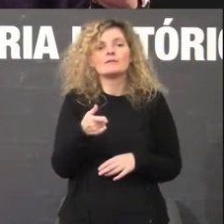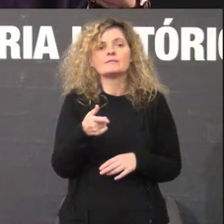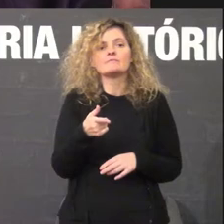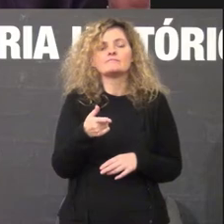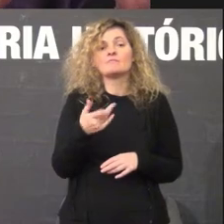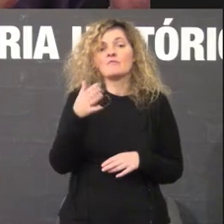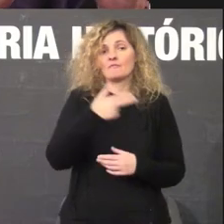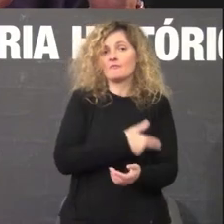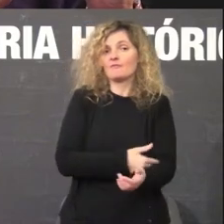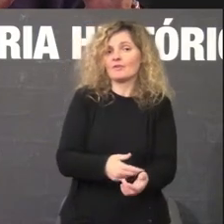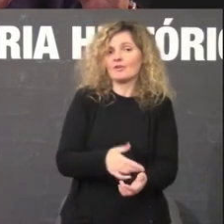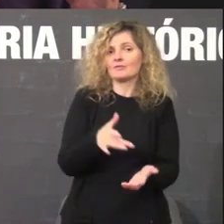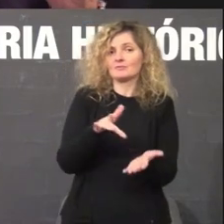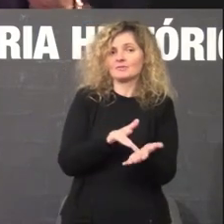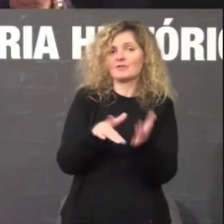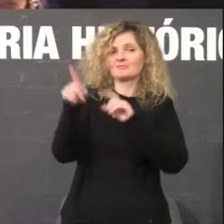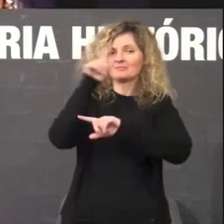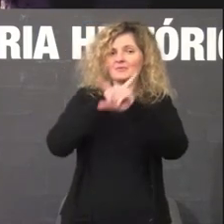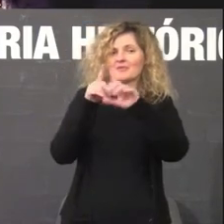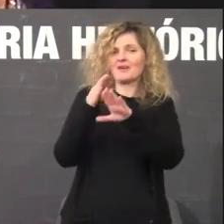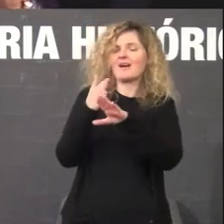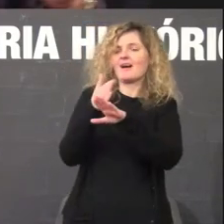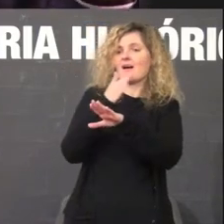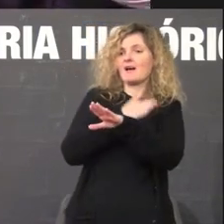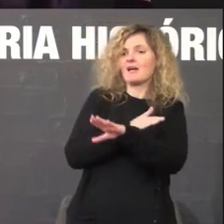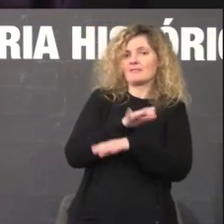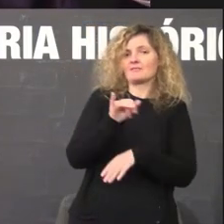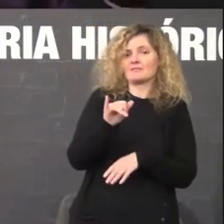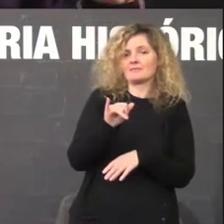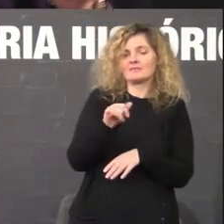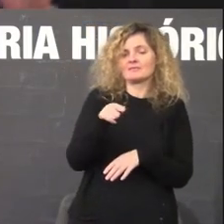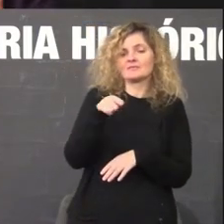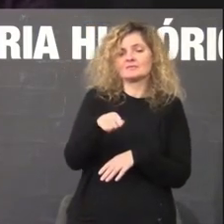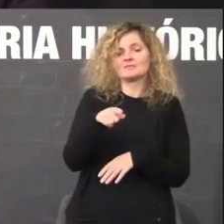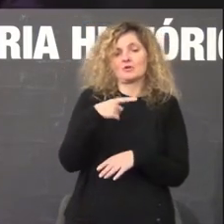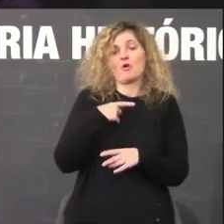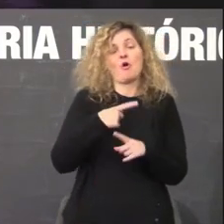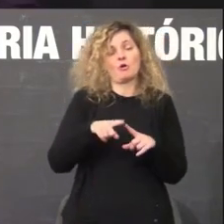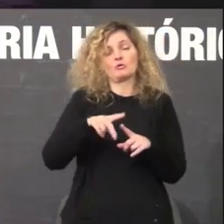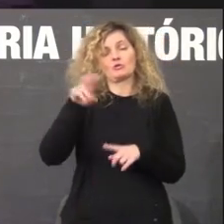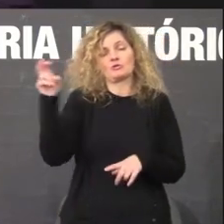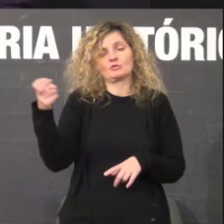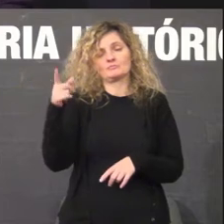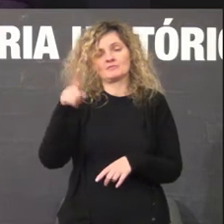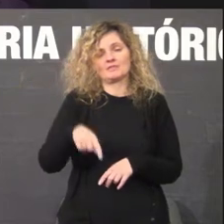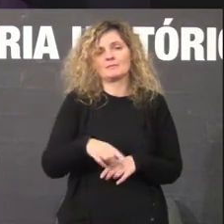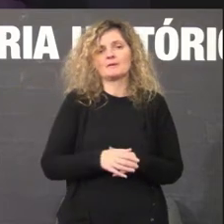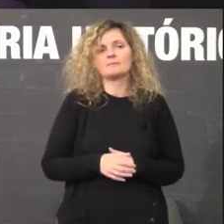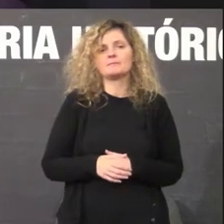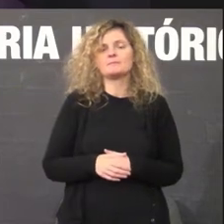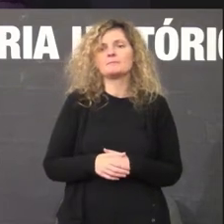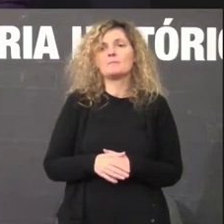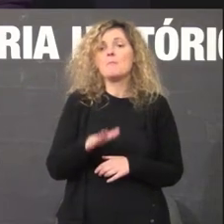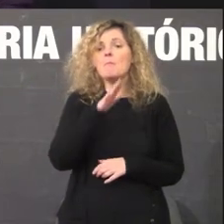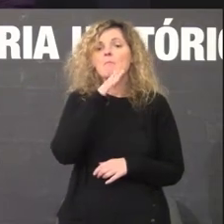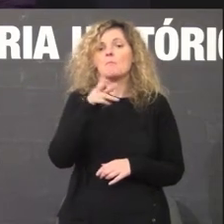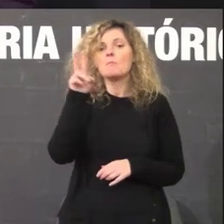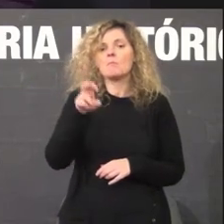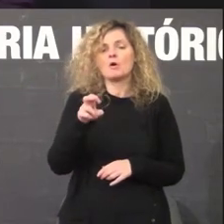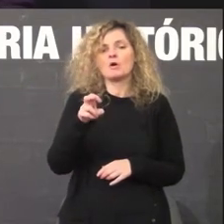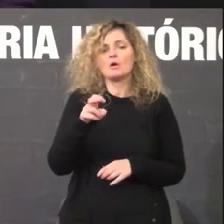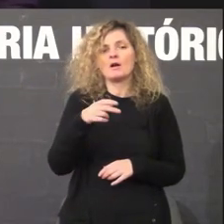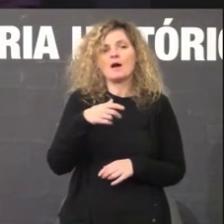y porque Franco ya estaba preocupado estaba preocupado por otras cosas, pero porque Bárbara Rey